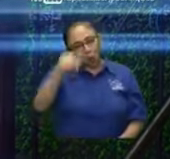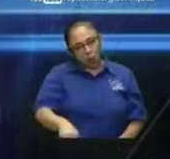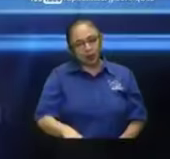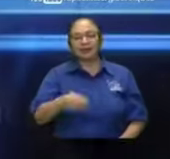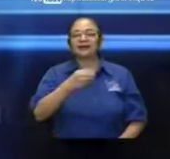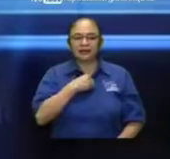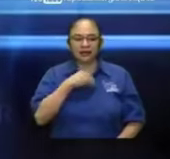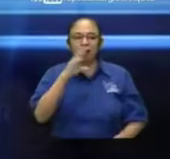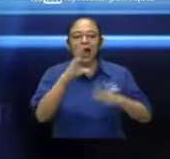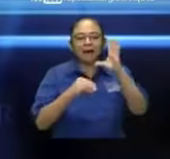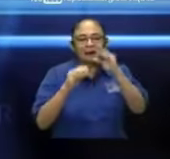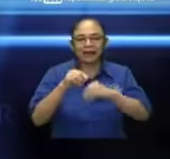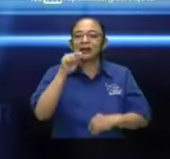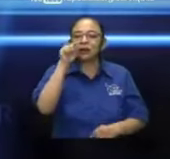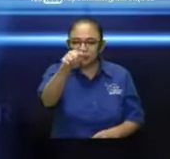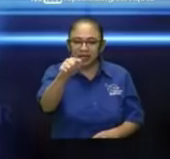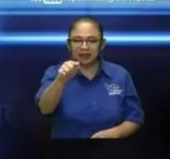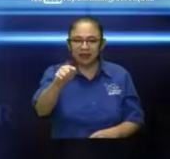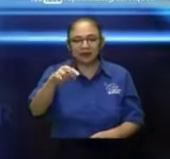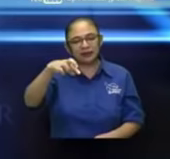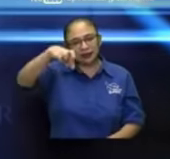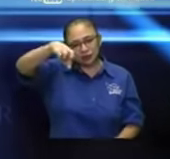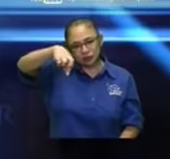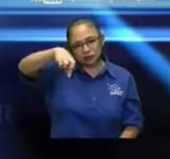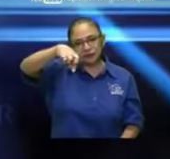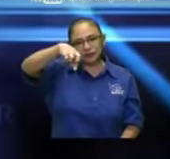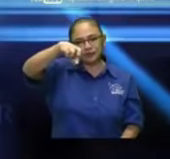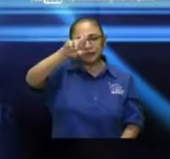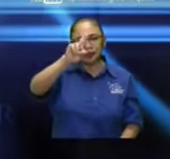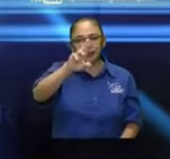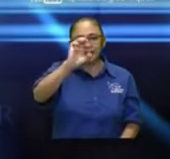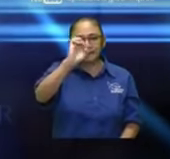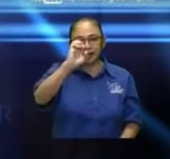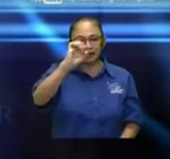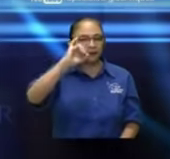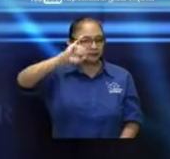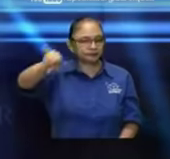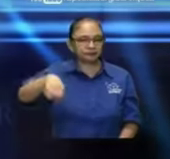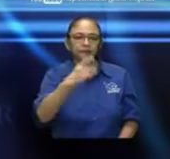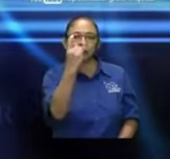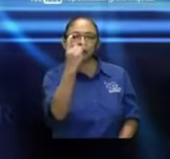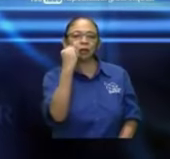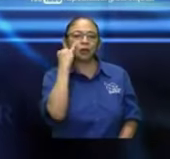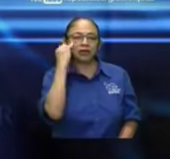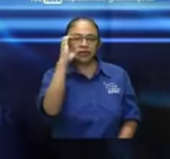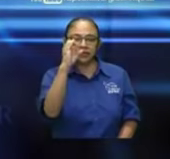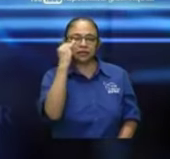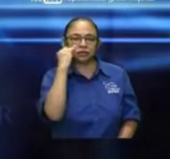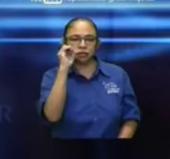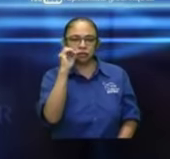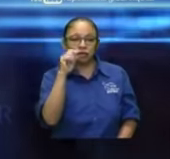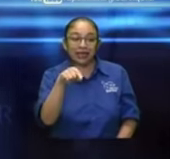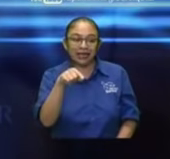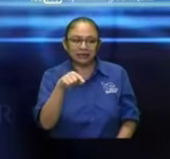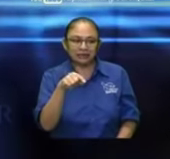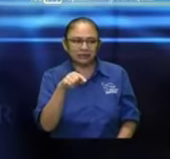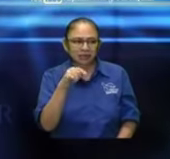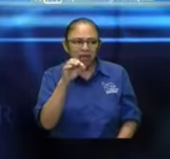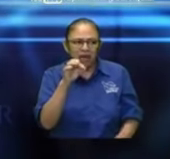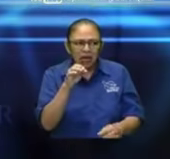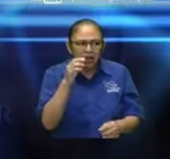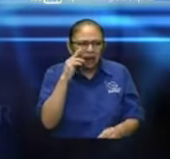prejuicios. Y aquí le tengo unas definiciones. Juzgar antes de tiempo es un prejuicio. Antes de que